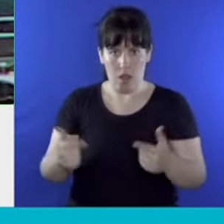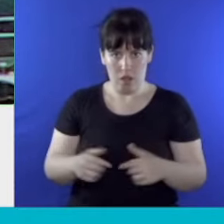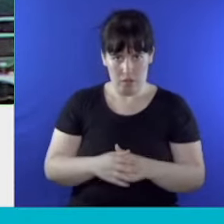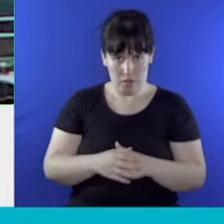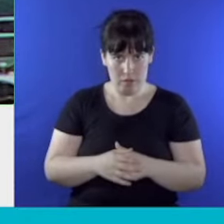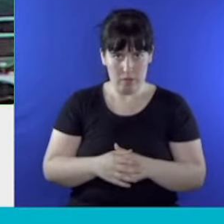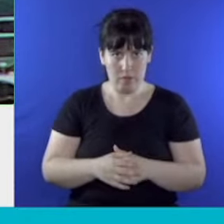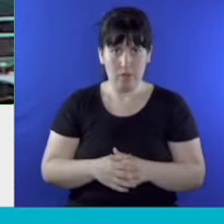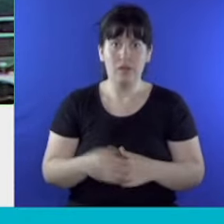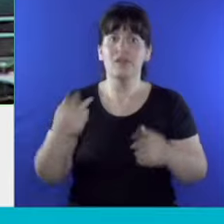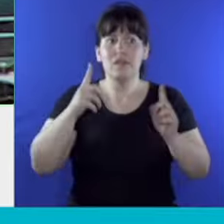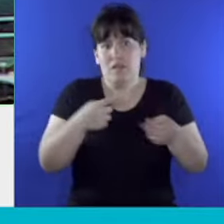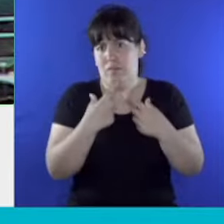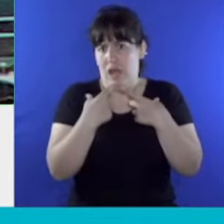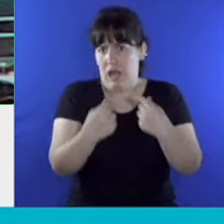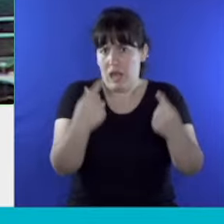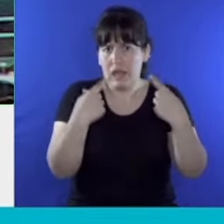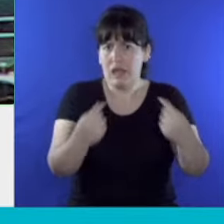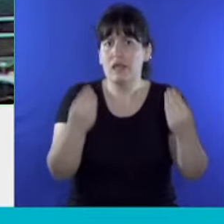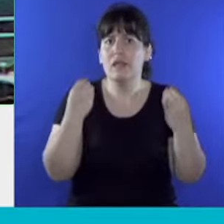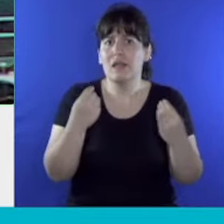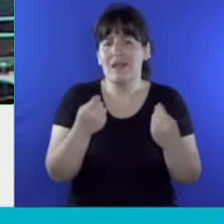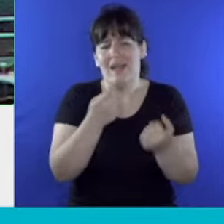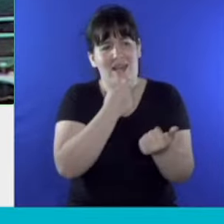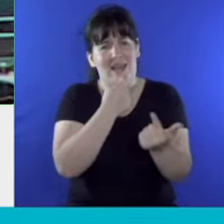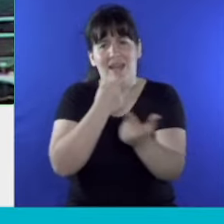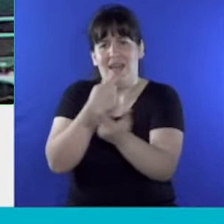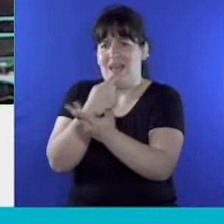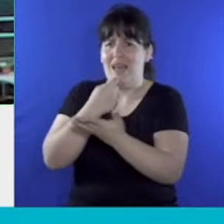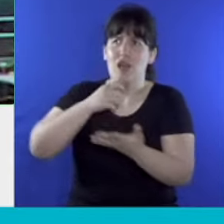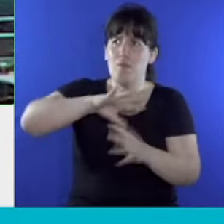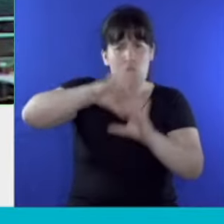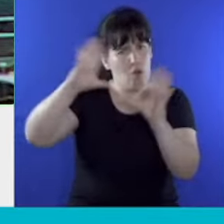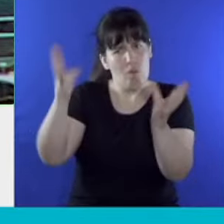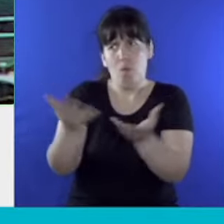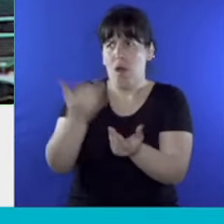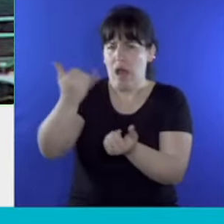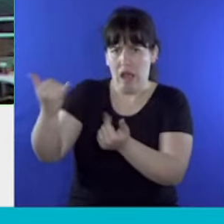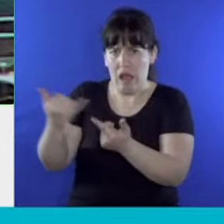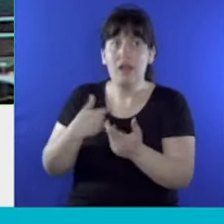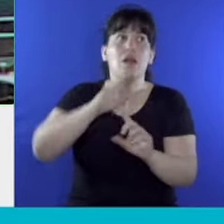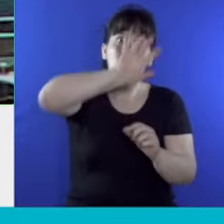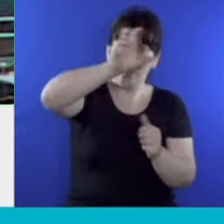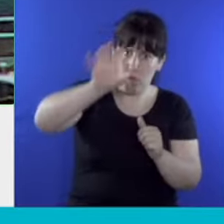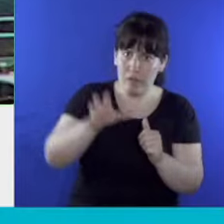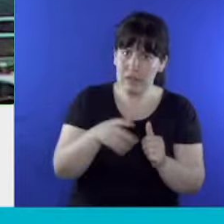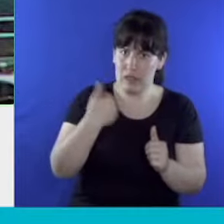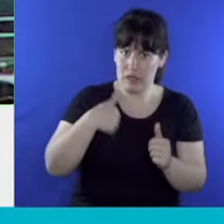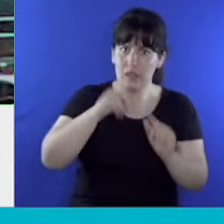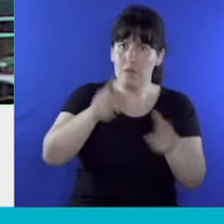Y también sería criticable que, habiendo ejemplos en distintas partes del mundo y en muchas provincias argentinas,